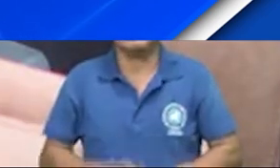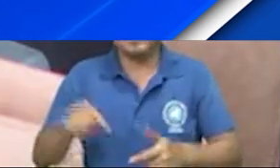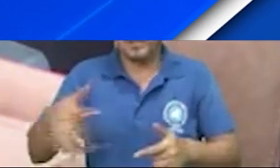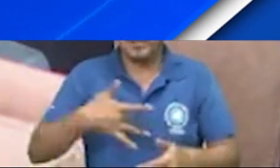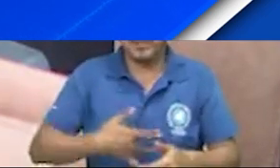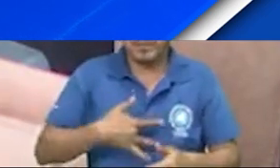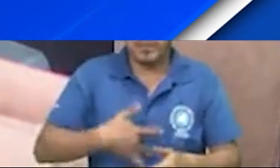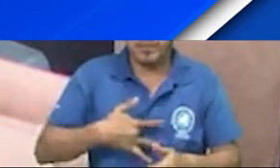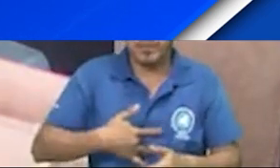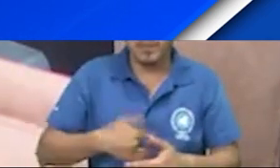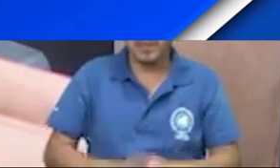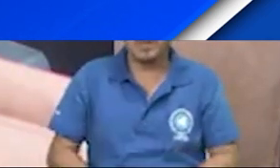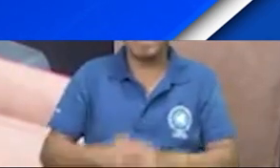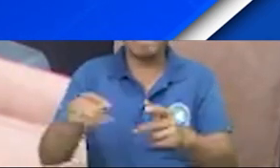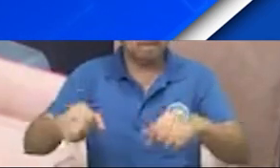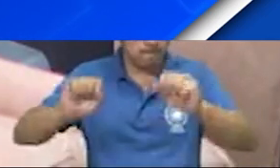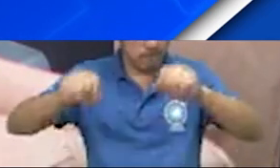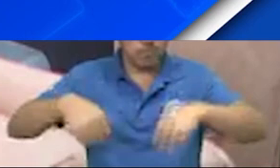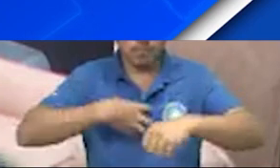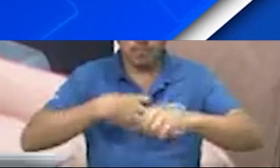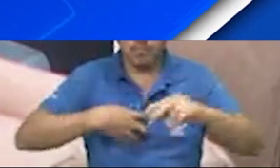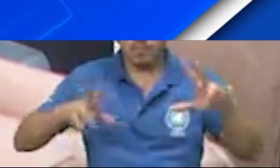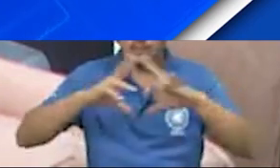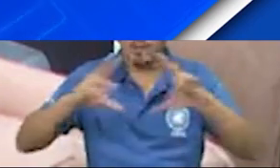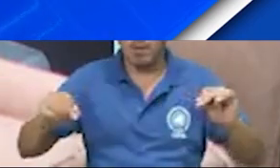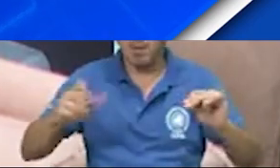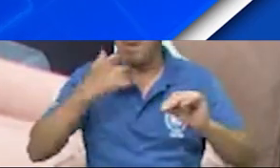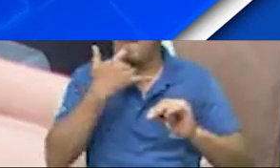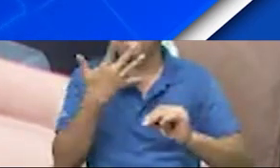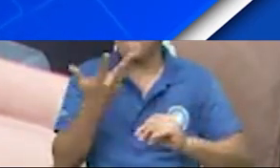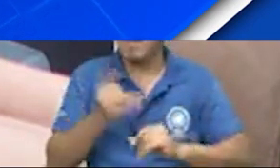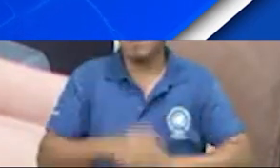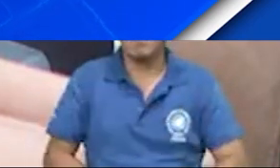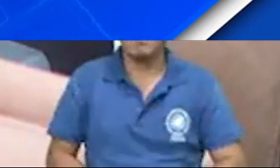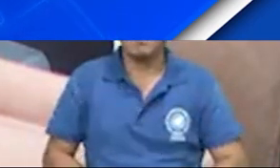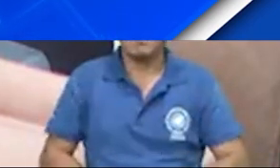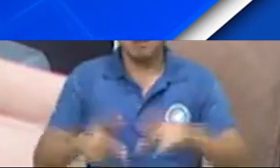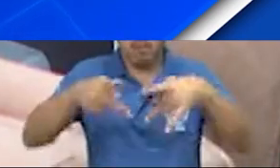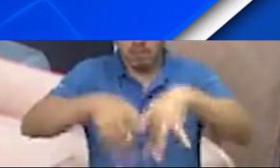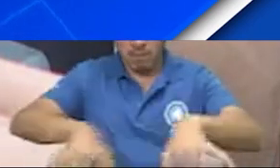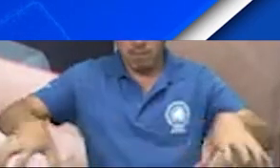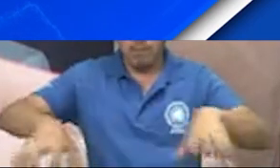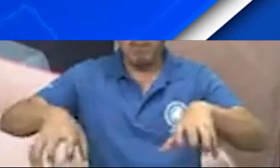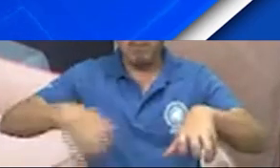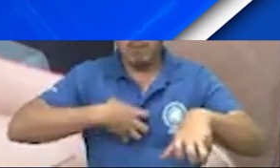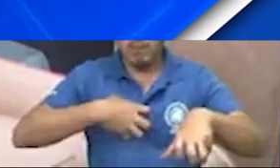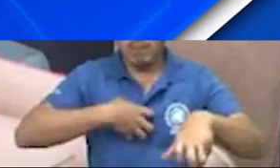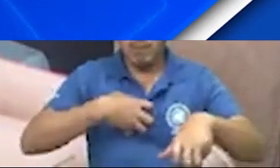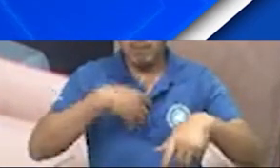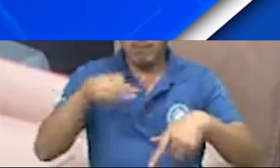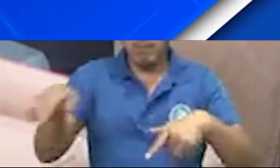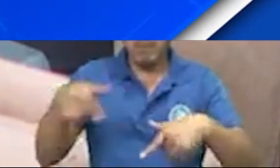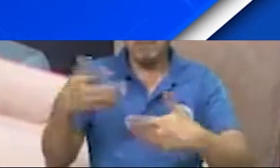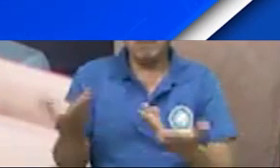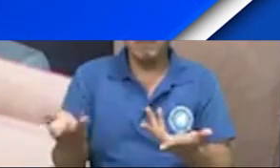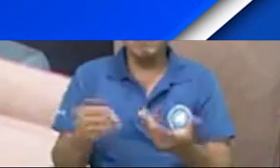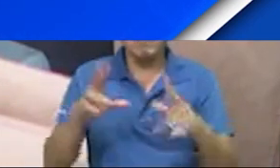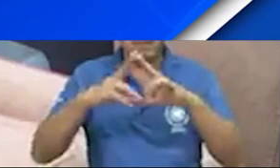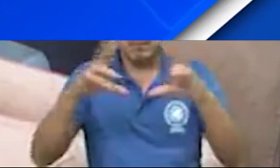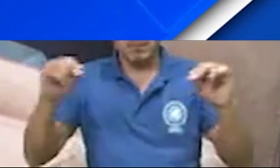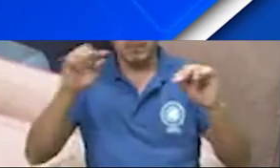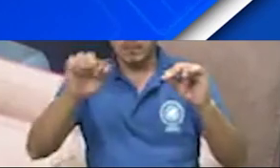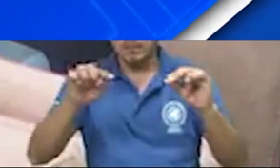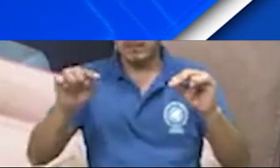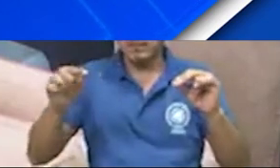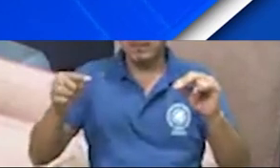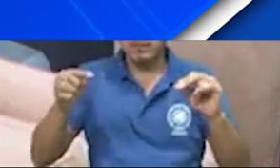una necesidad para nuestro país, porque el plan indicativo del sector eléctrico del país